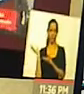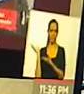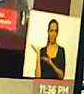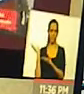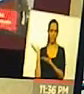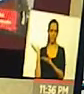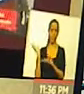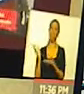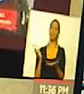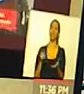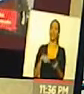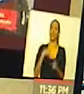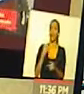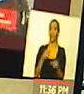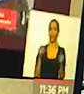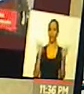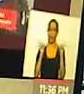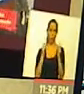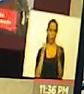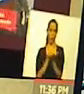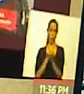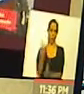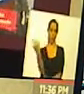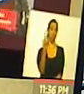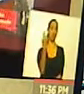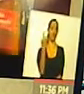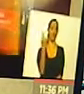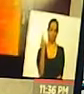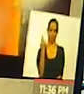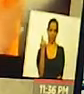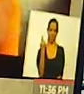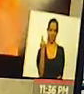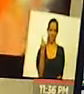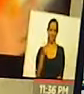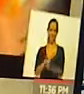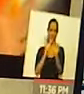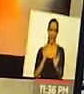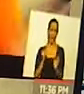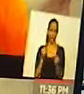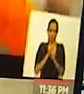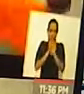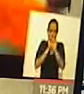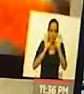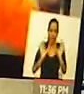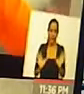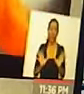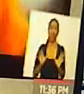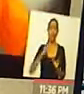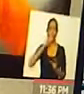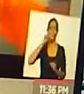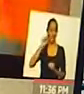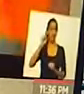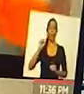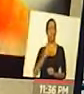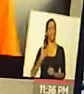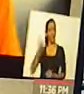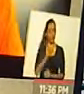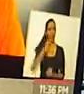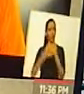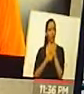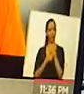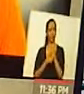que salió en todos los medios como la prueba única y clara, obvia, de que Nicolás Maduro quiere asesinar a Juan Guaidó,